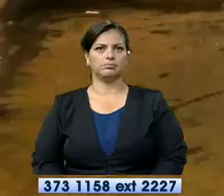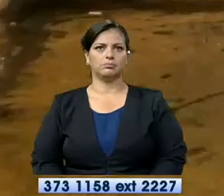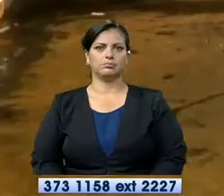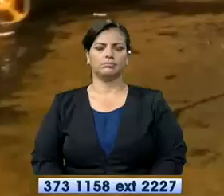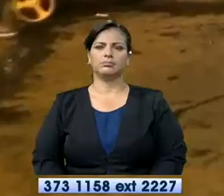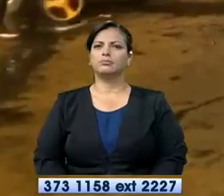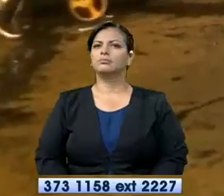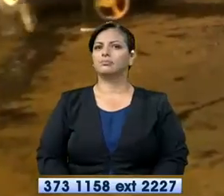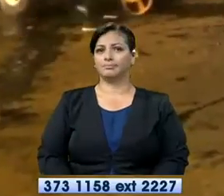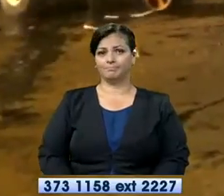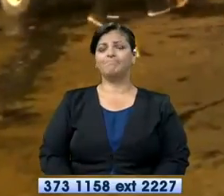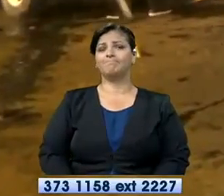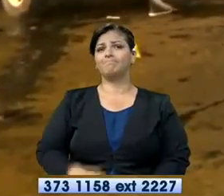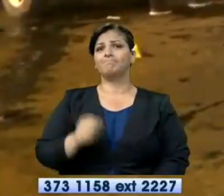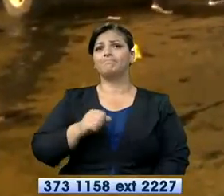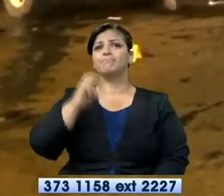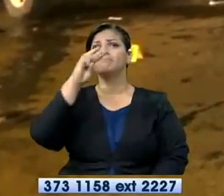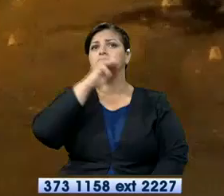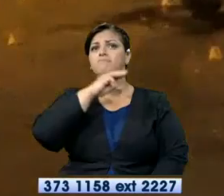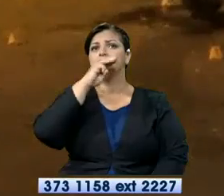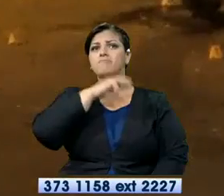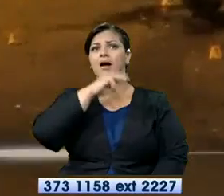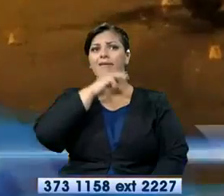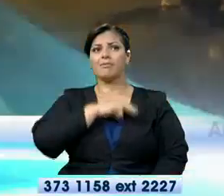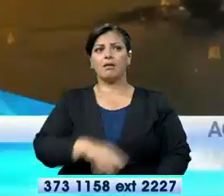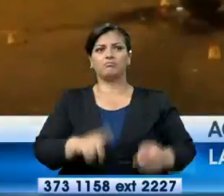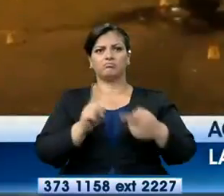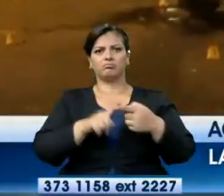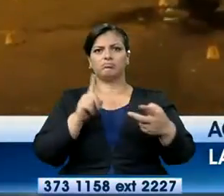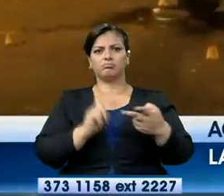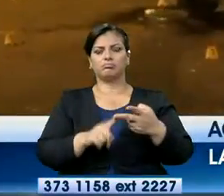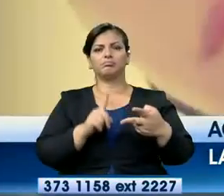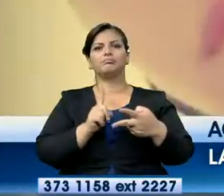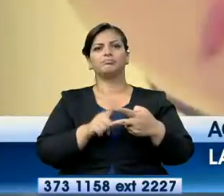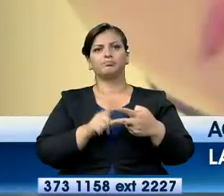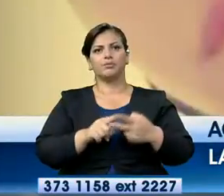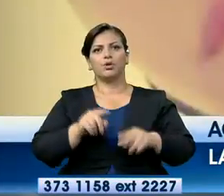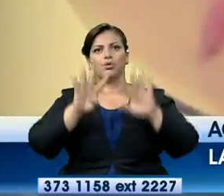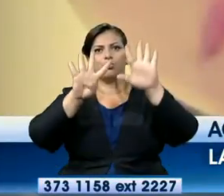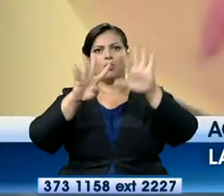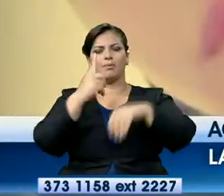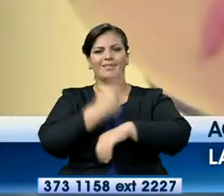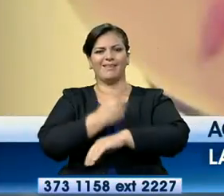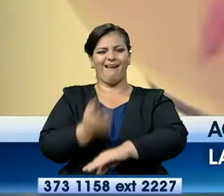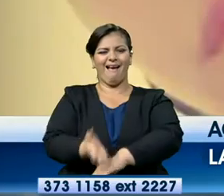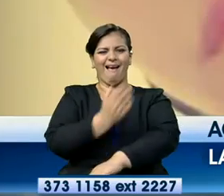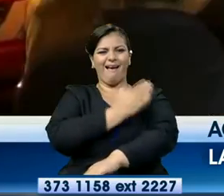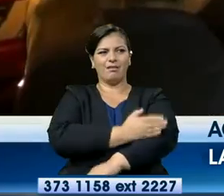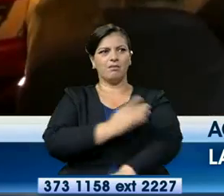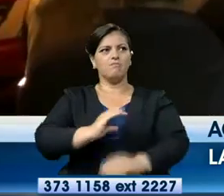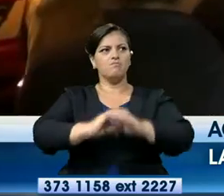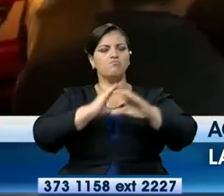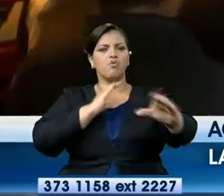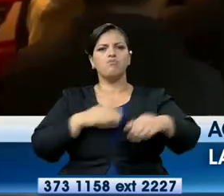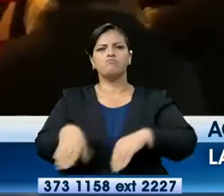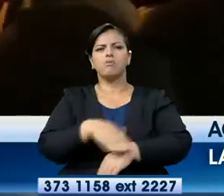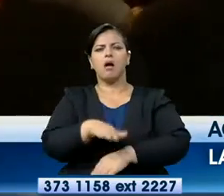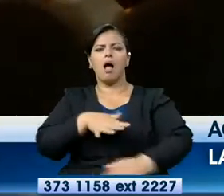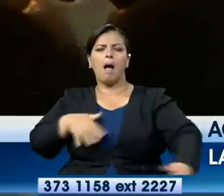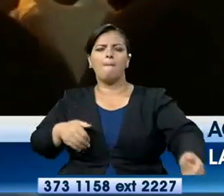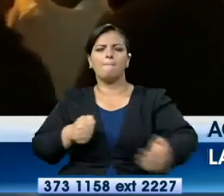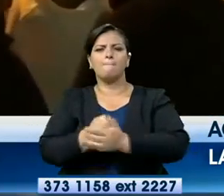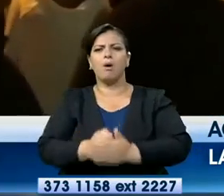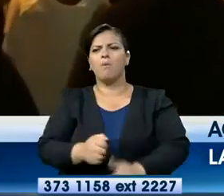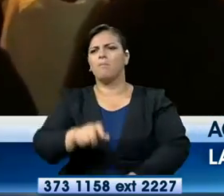9 días después, un aparatoso accidente de tránsito cobra su primera víctima en Manta. Gisela Bello, de 25 años de edad, murió debido a las